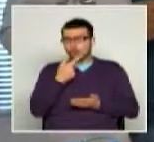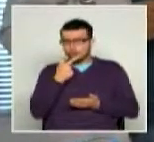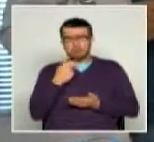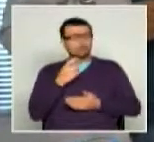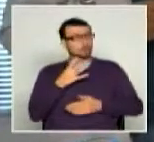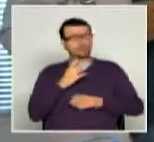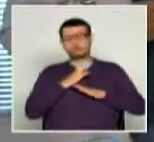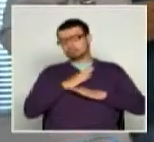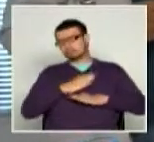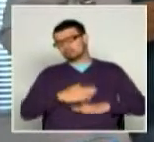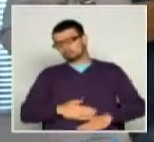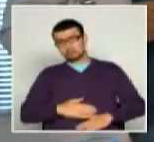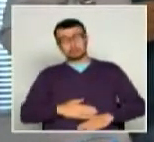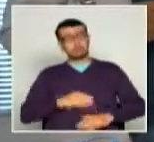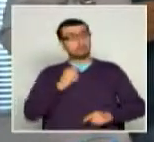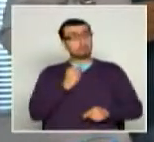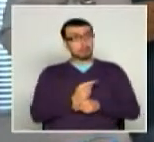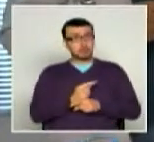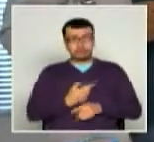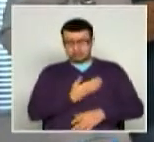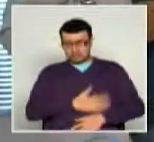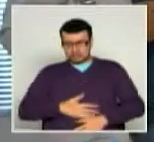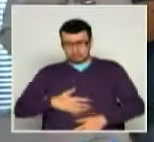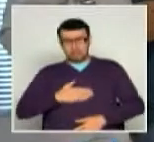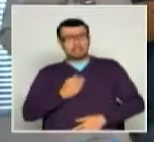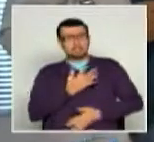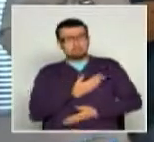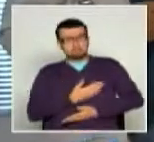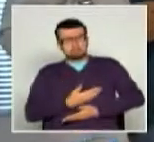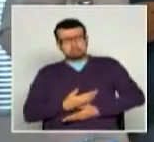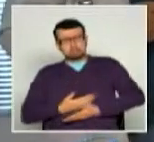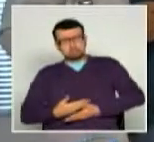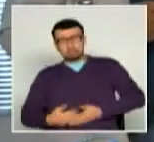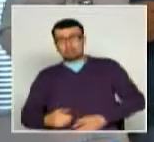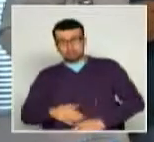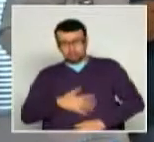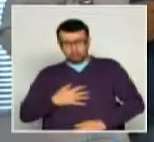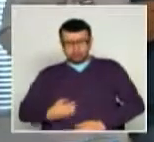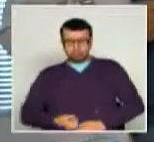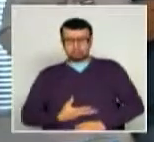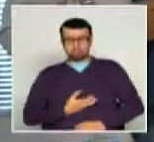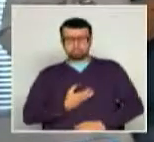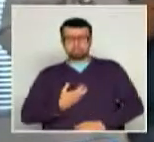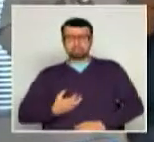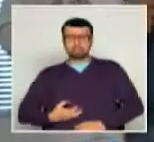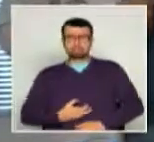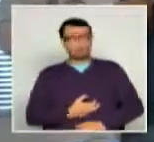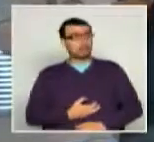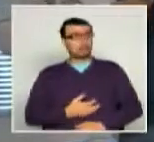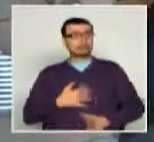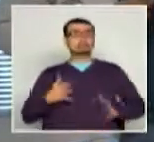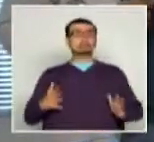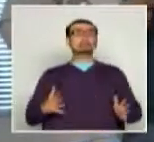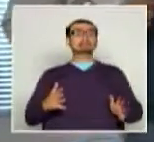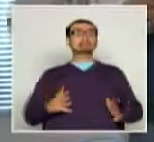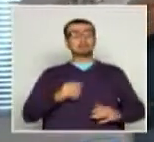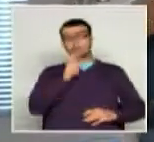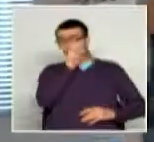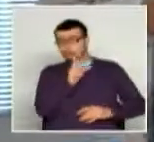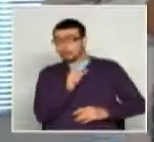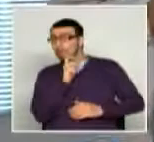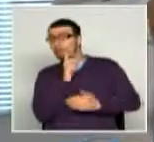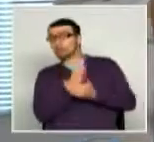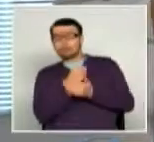analgésicos hizo un sangrado gástrico, obviamente una gastritis. Entonces, esa paciente que llega por un